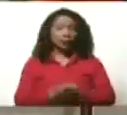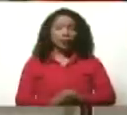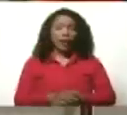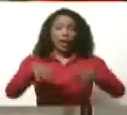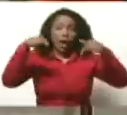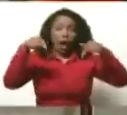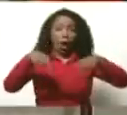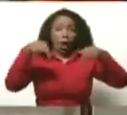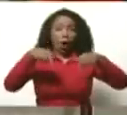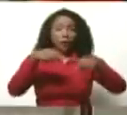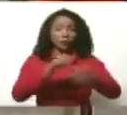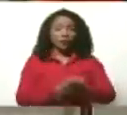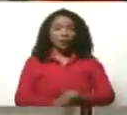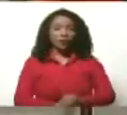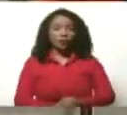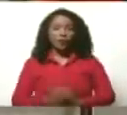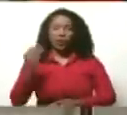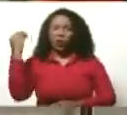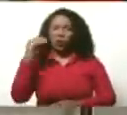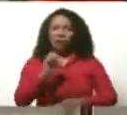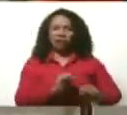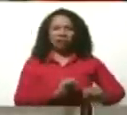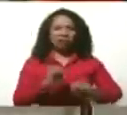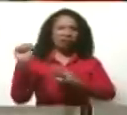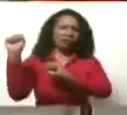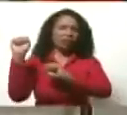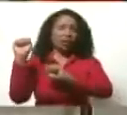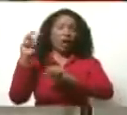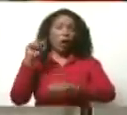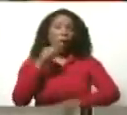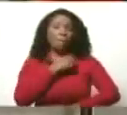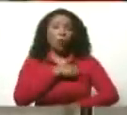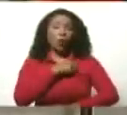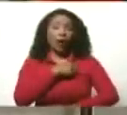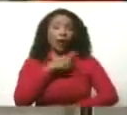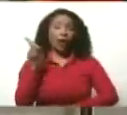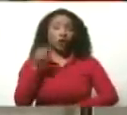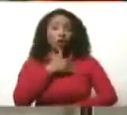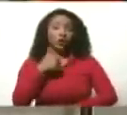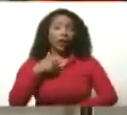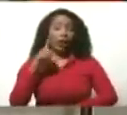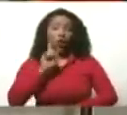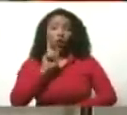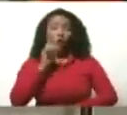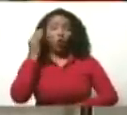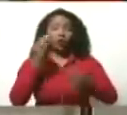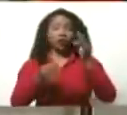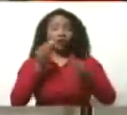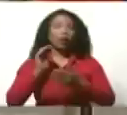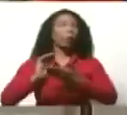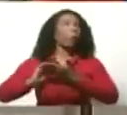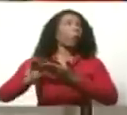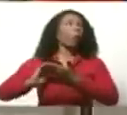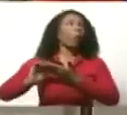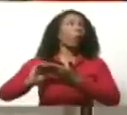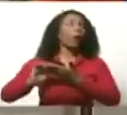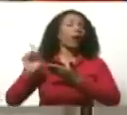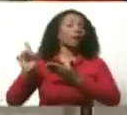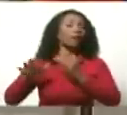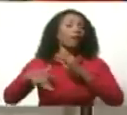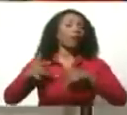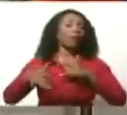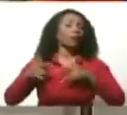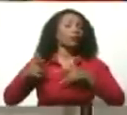hoy es lo más repudiable en lo moral. Pretenden justificar, excusar estas